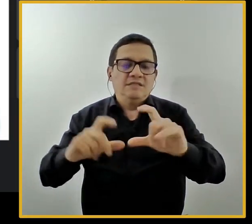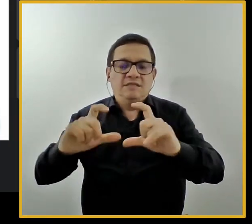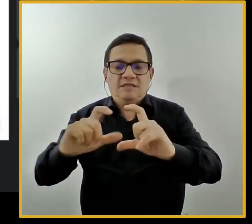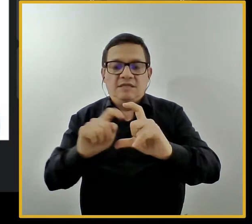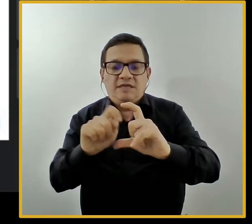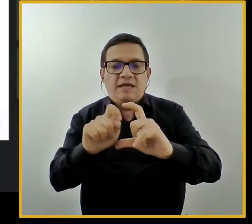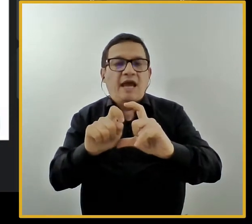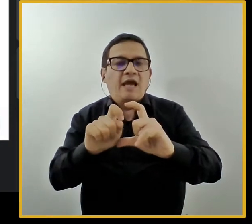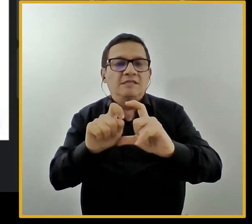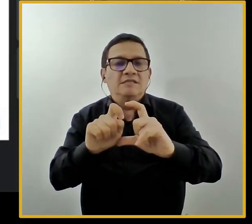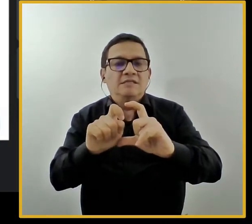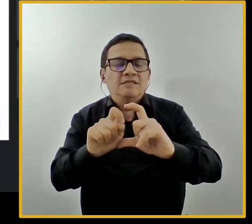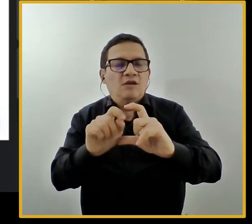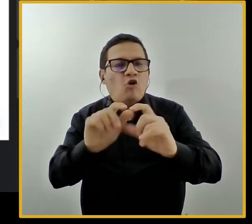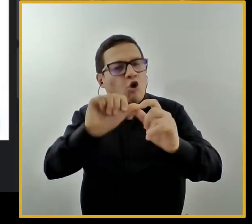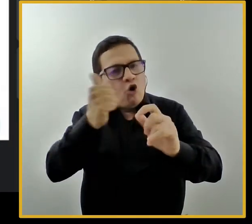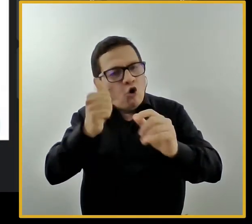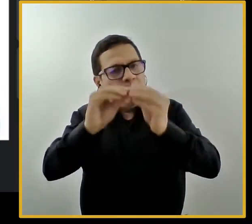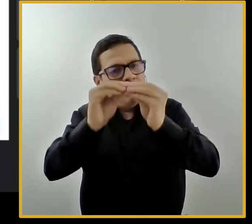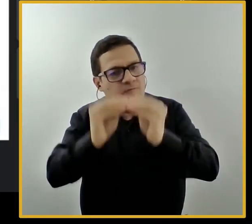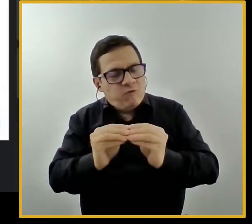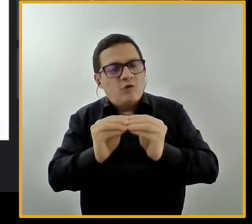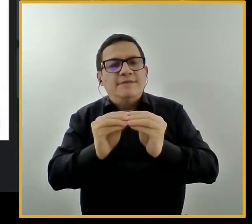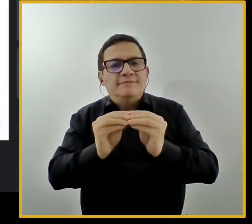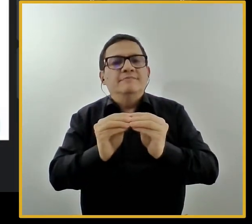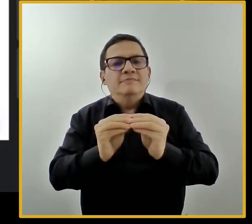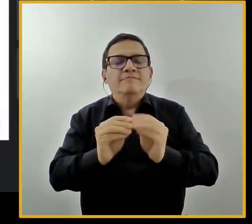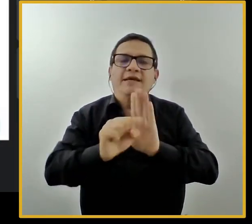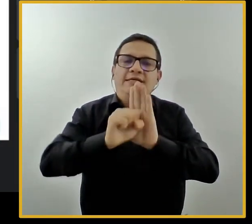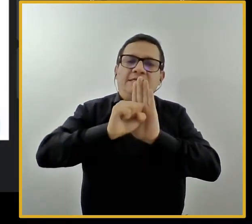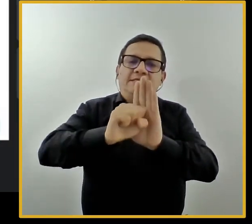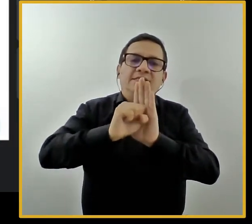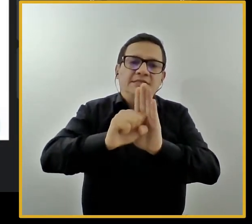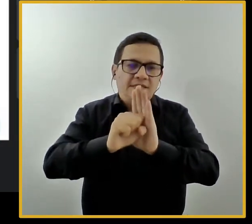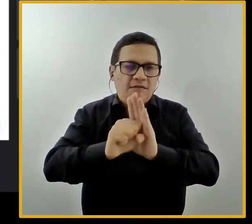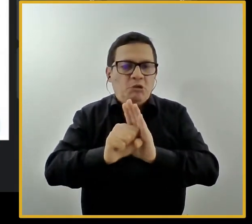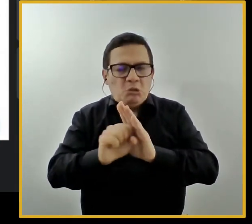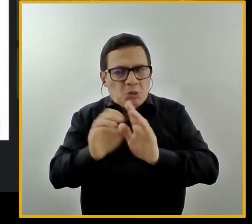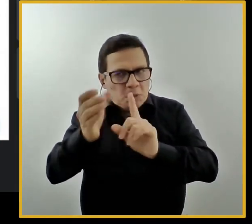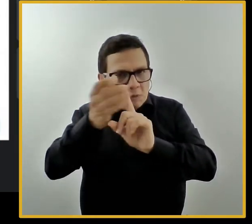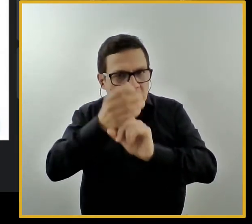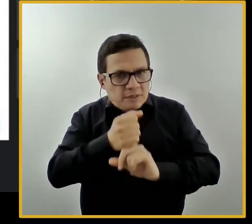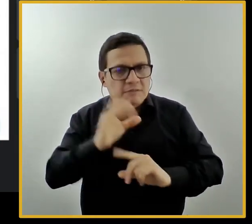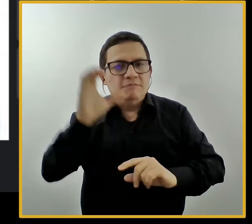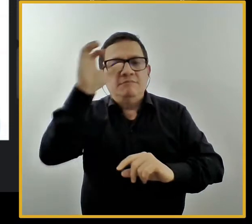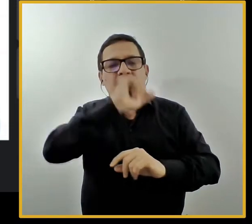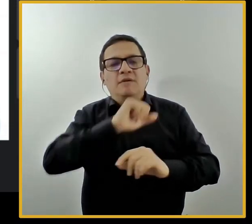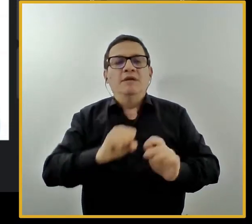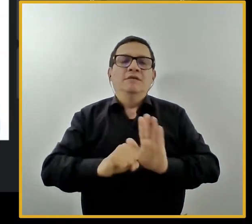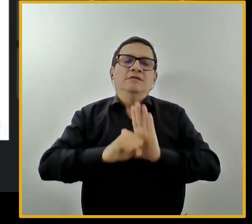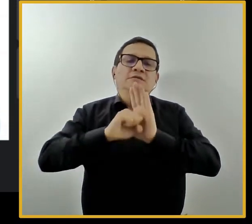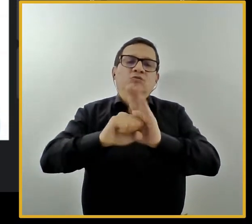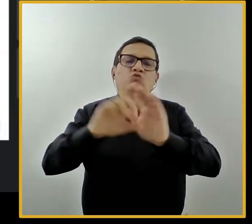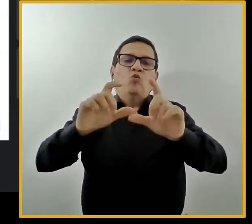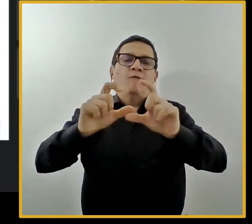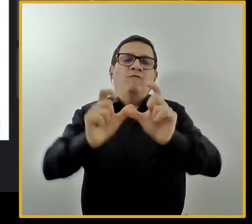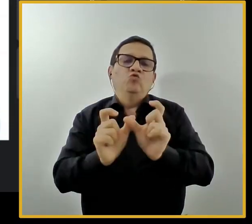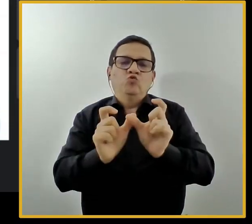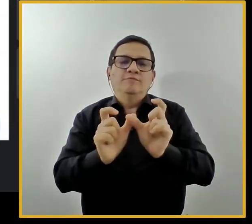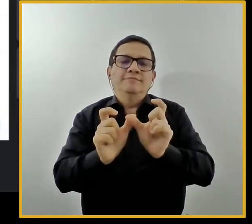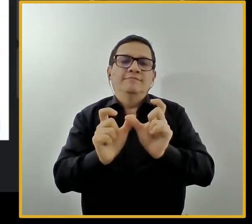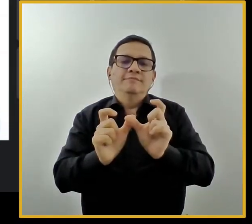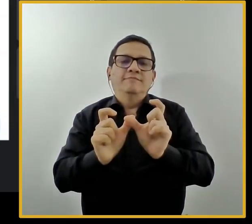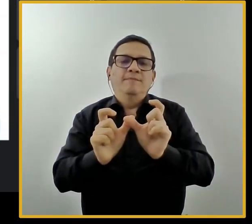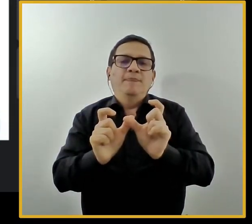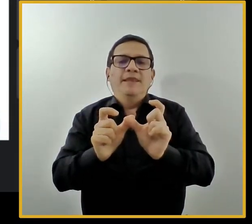Y de x son otras de las simbologías que podemos tener allí para poder representar una función,